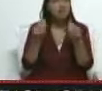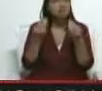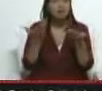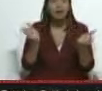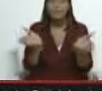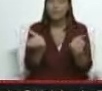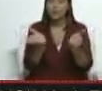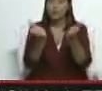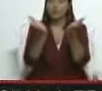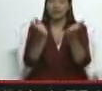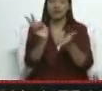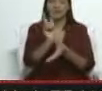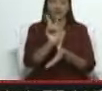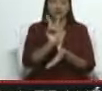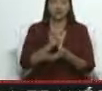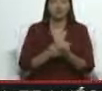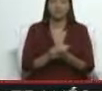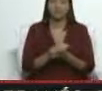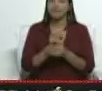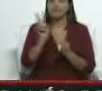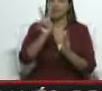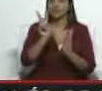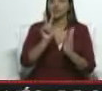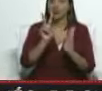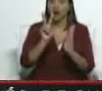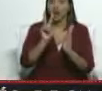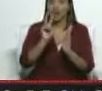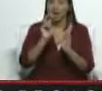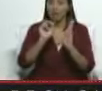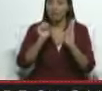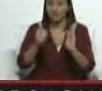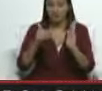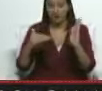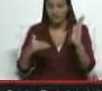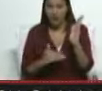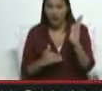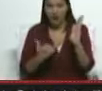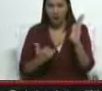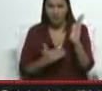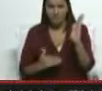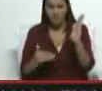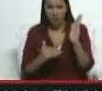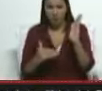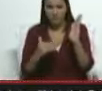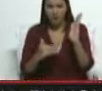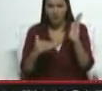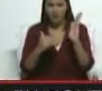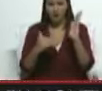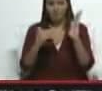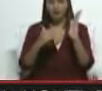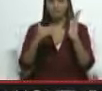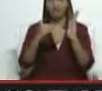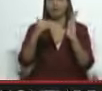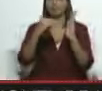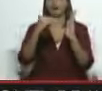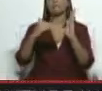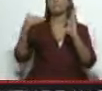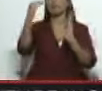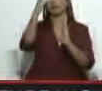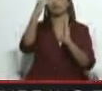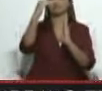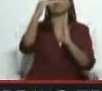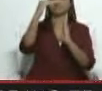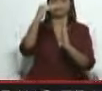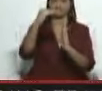Venezuela va a ocupar en el mundo el sitial que le corresponde reins titucional